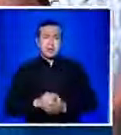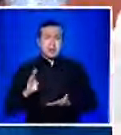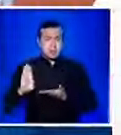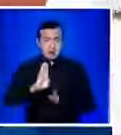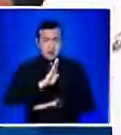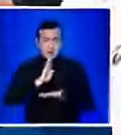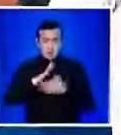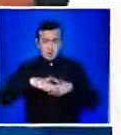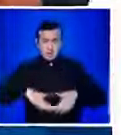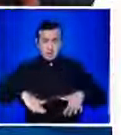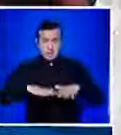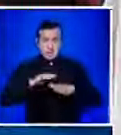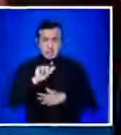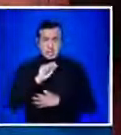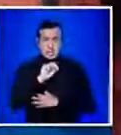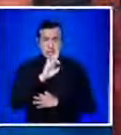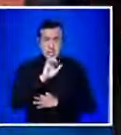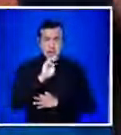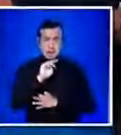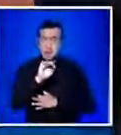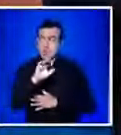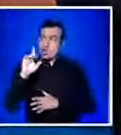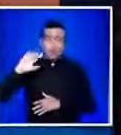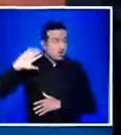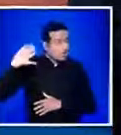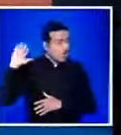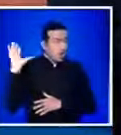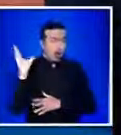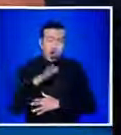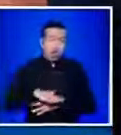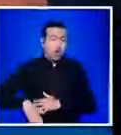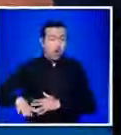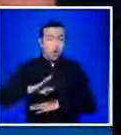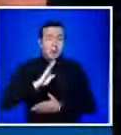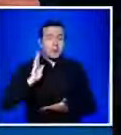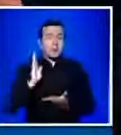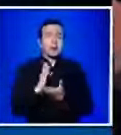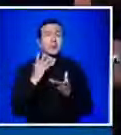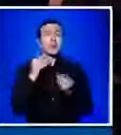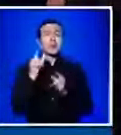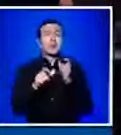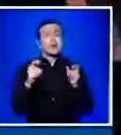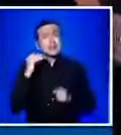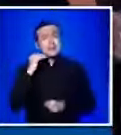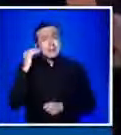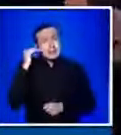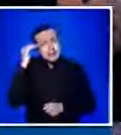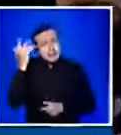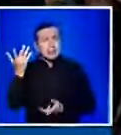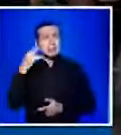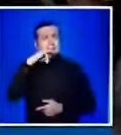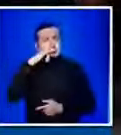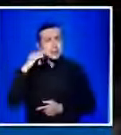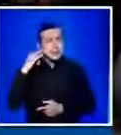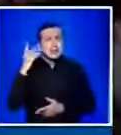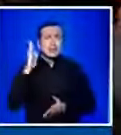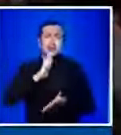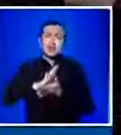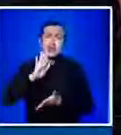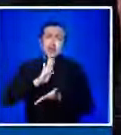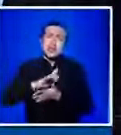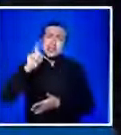Santa María, somos los barrios aledaños que estamos sin agua, señorita. Hay personas adultas mayores, hay niñas, hay escuelas